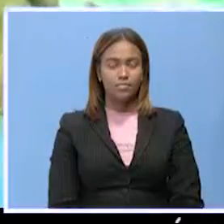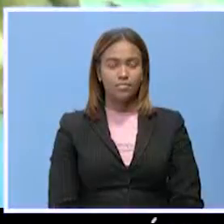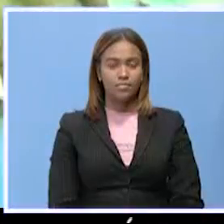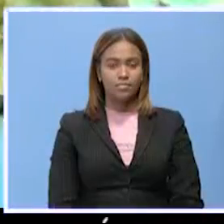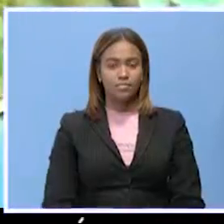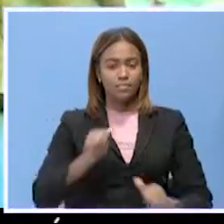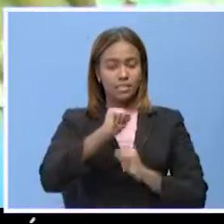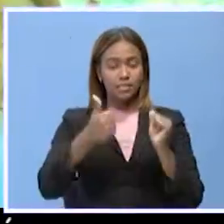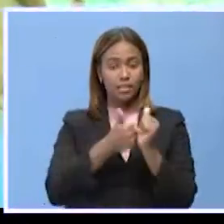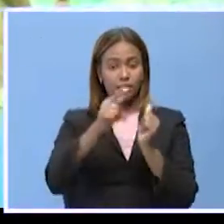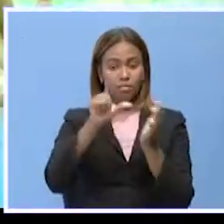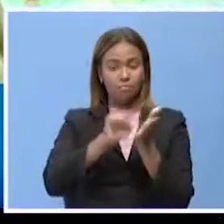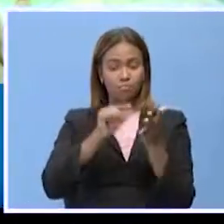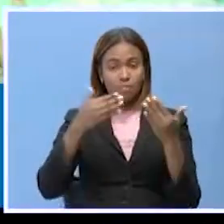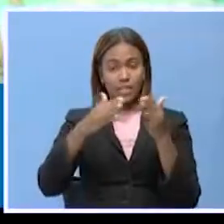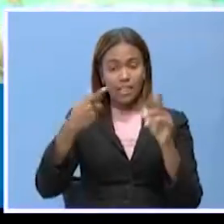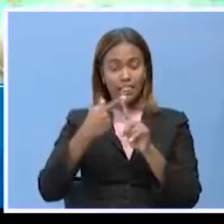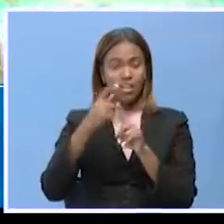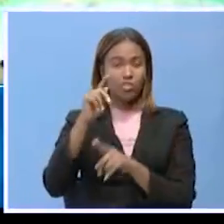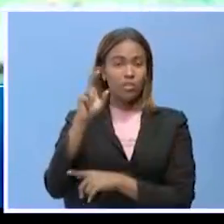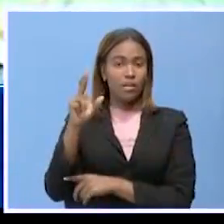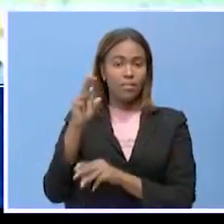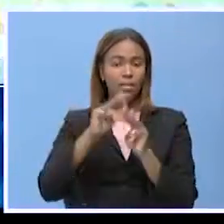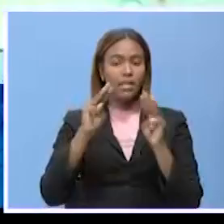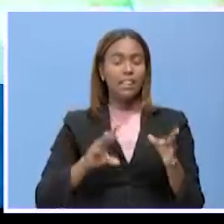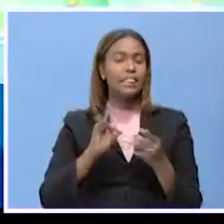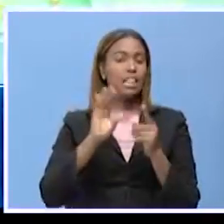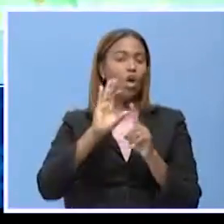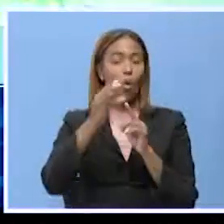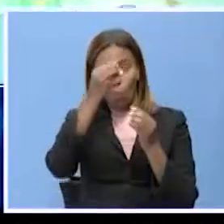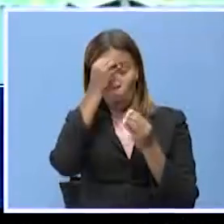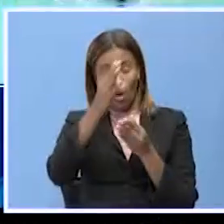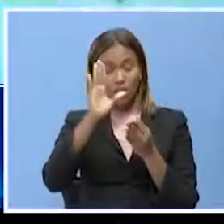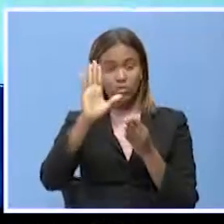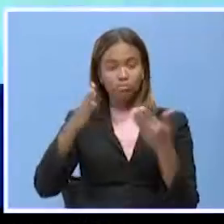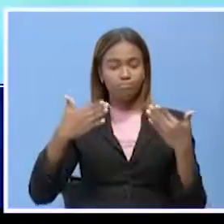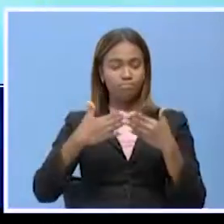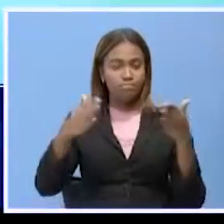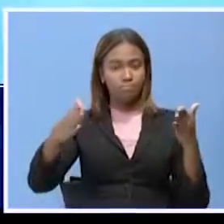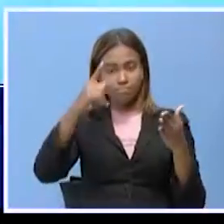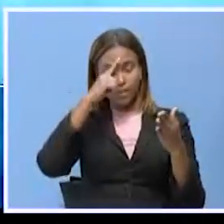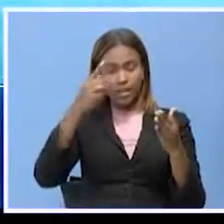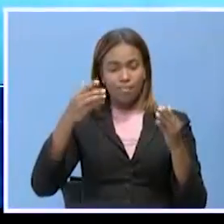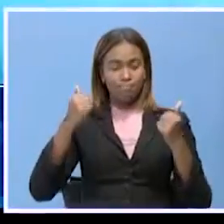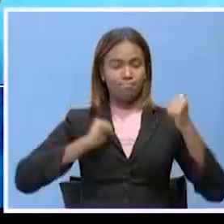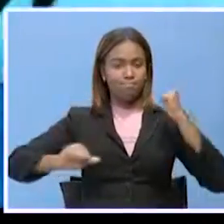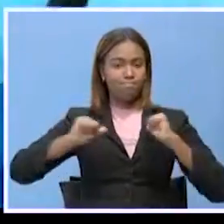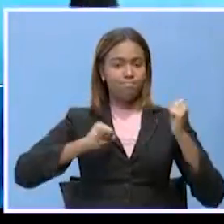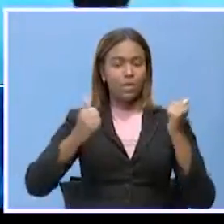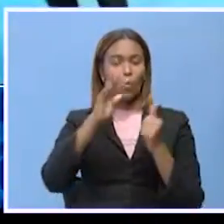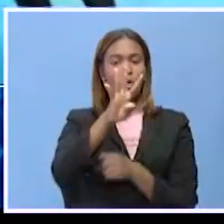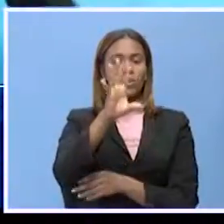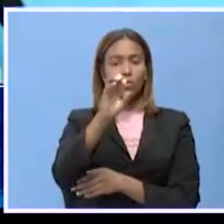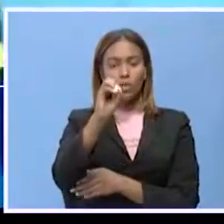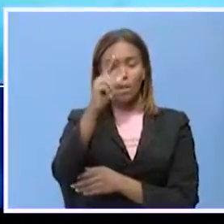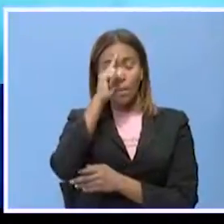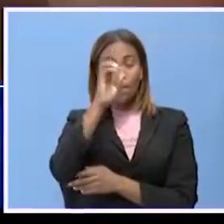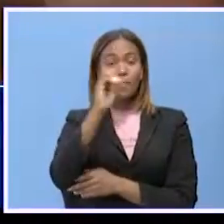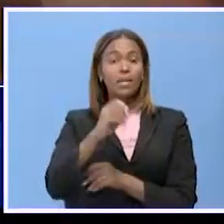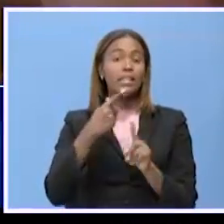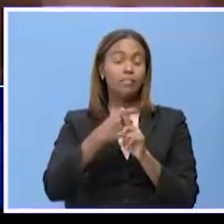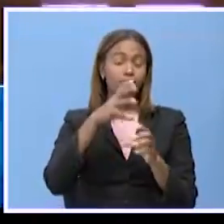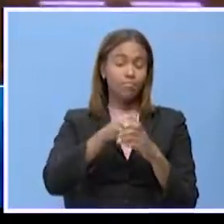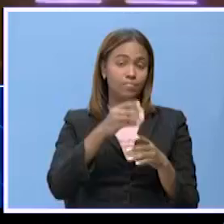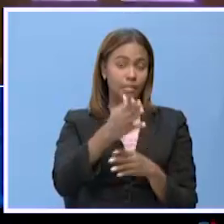A través de su cuenta oficial en Twitter, el Ministerio de Cultura informó sobre la apertura de los teatros con un 50% de su